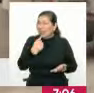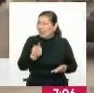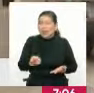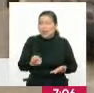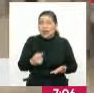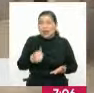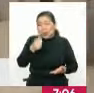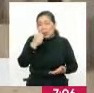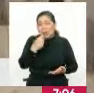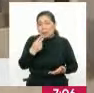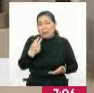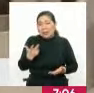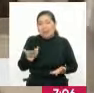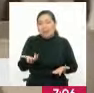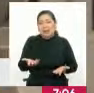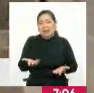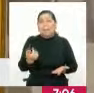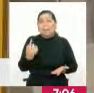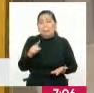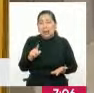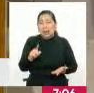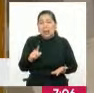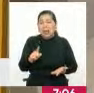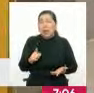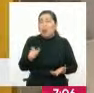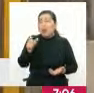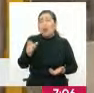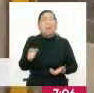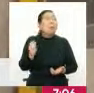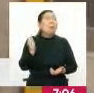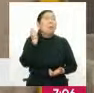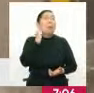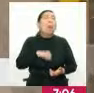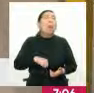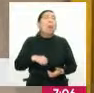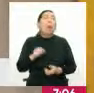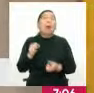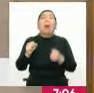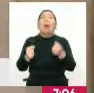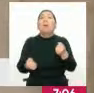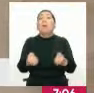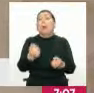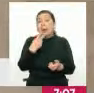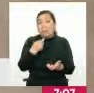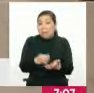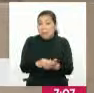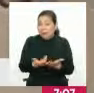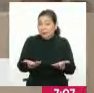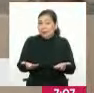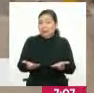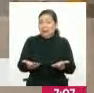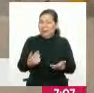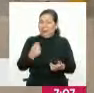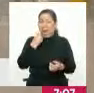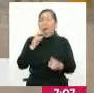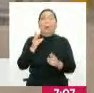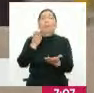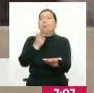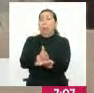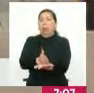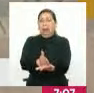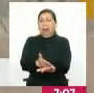domingo 23 de octubre, entonces, para que un transporte se dé cuenta de que ya va a tener que pagar el peaje, tiene que sobreparar